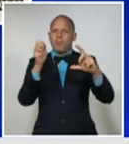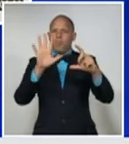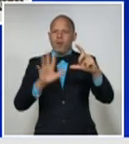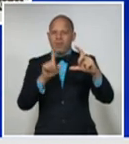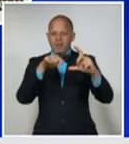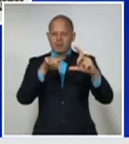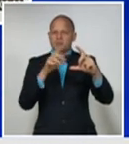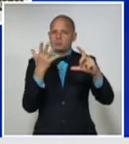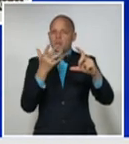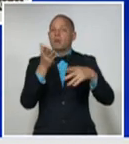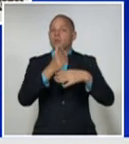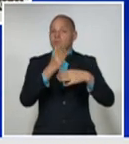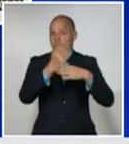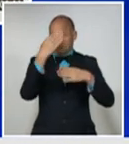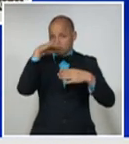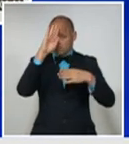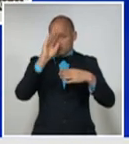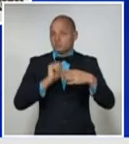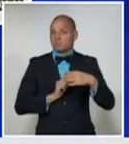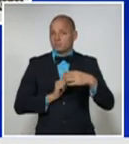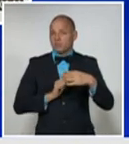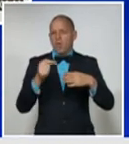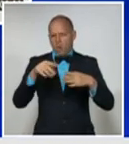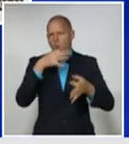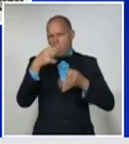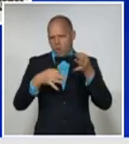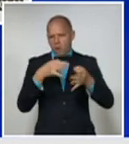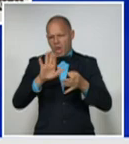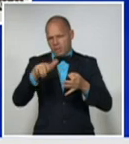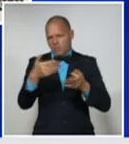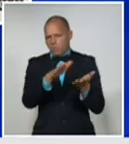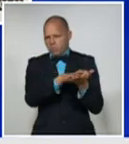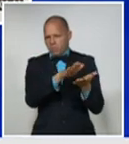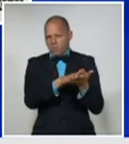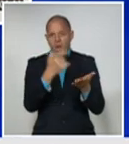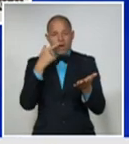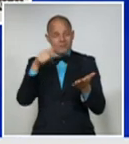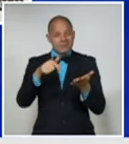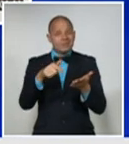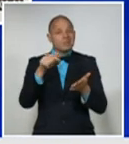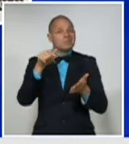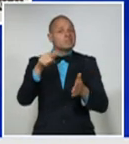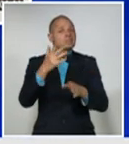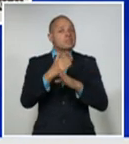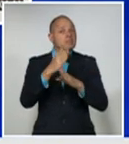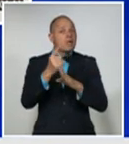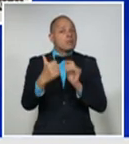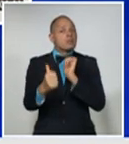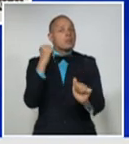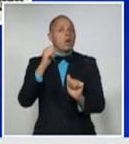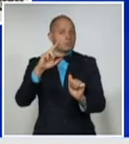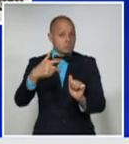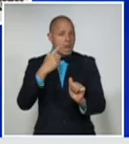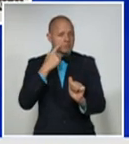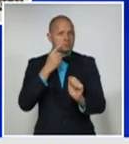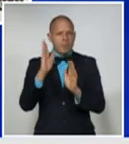día de hoy cómo se ha ido complicando. Matanzas,